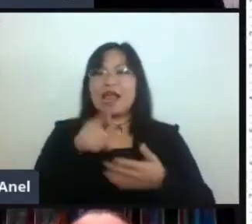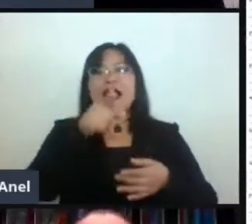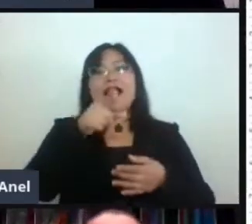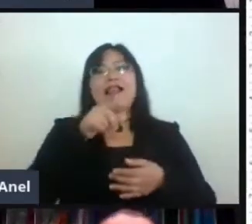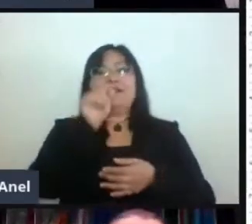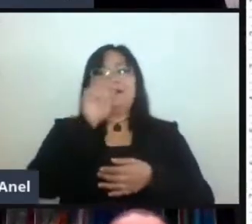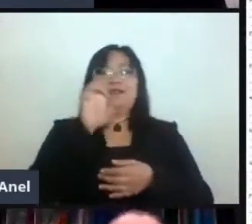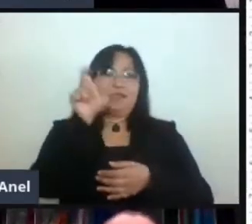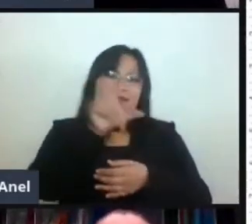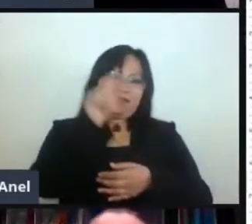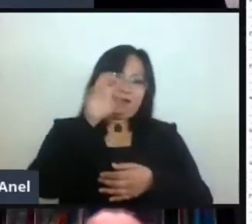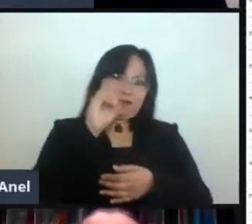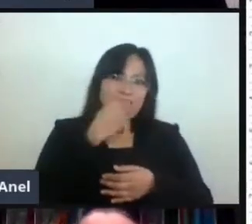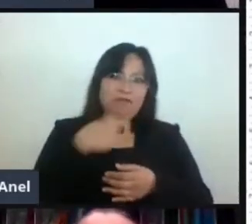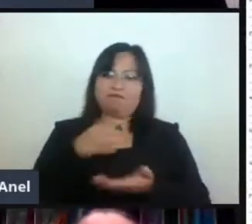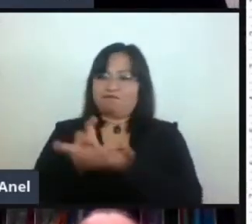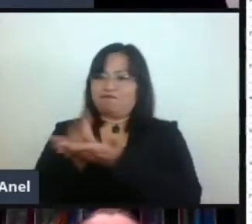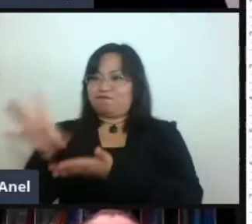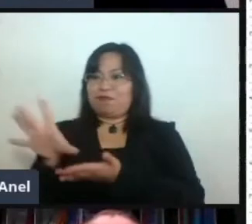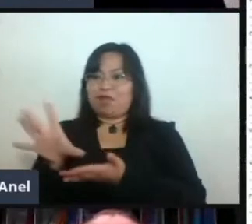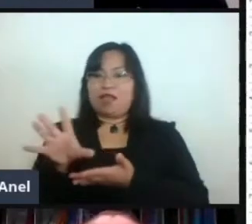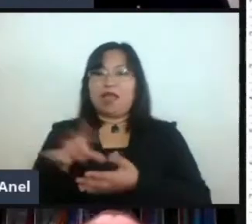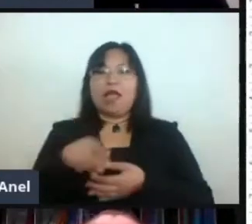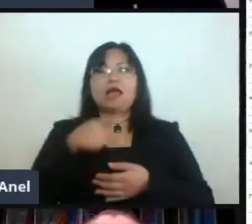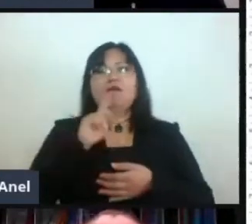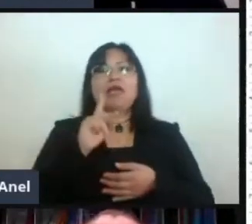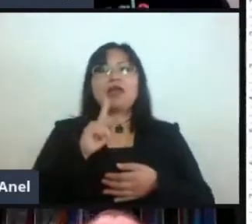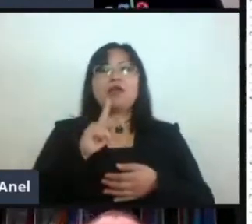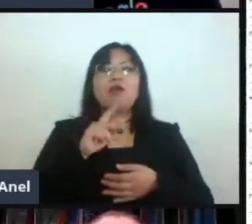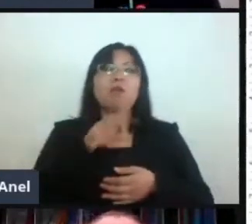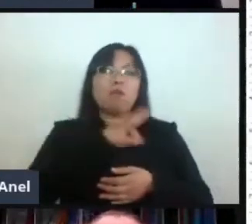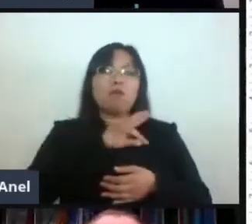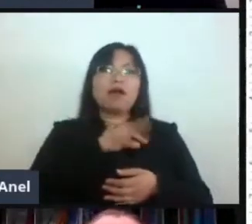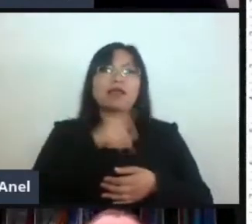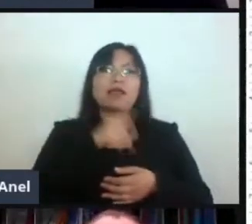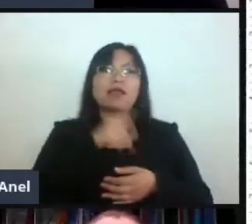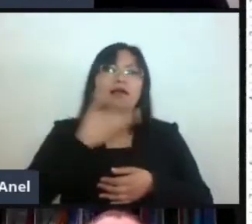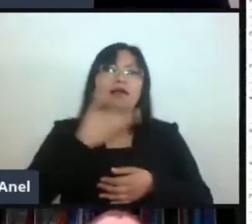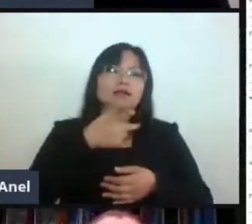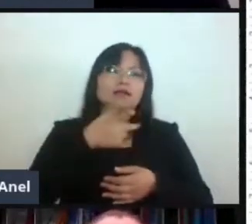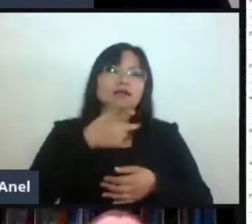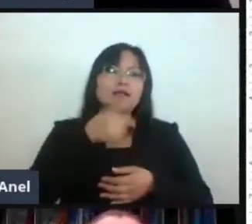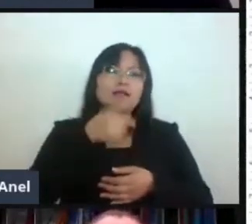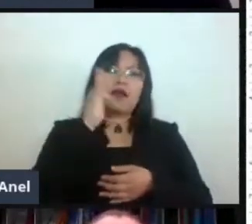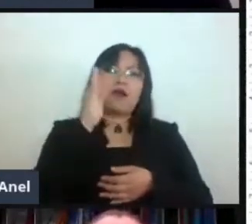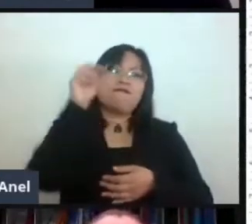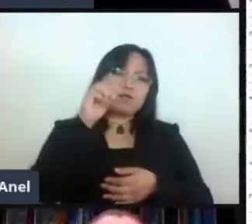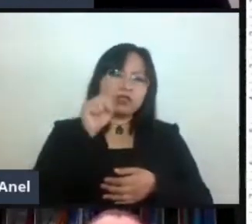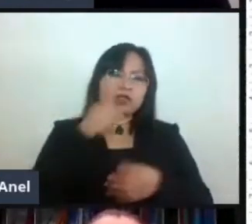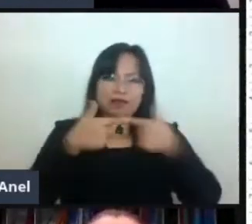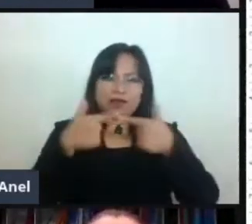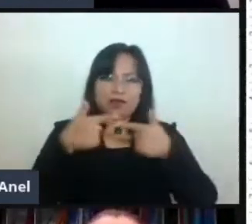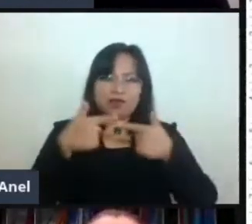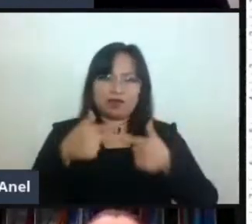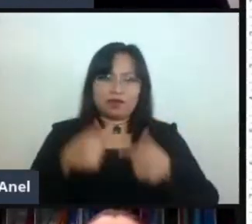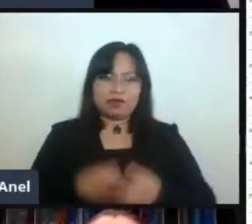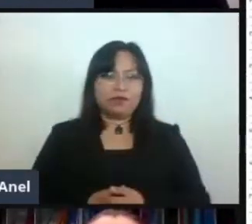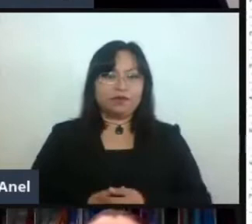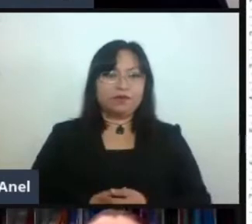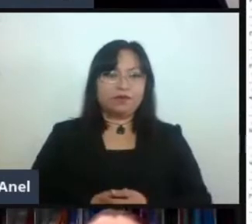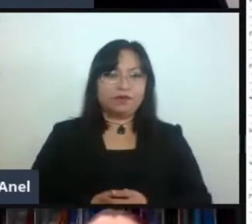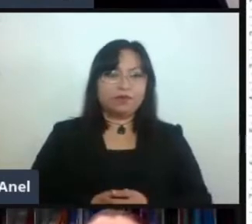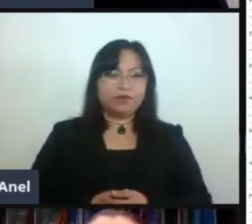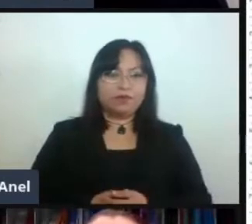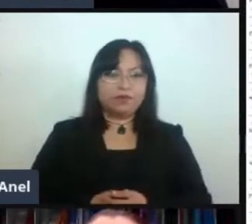sumativa, pero sí formativa. Entonces, eso es lo que voy a hacer. Así es que ¿Qué hago? Fíjense que yo voy a